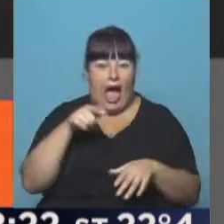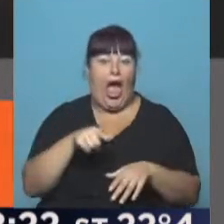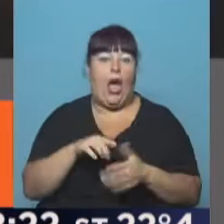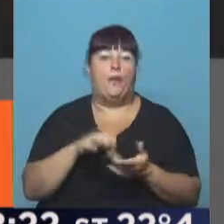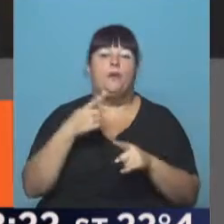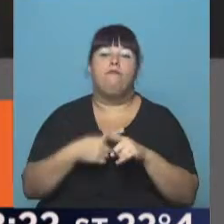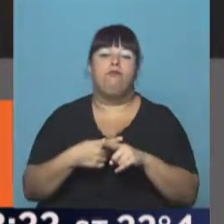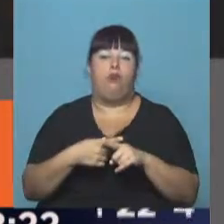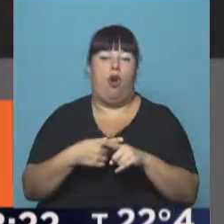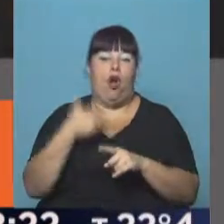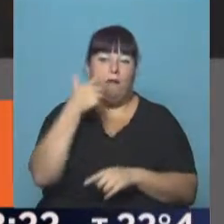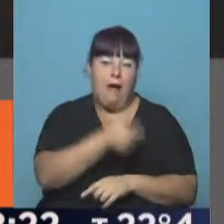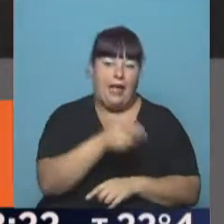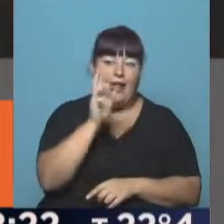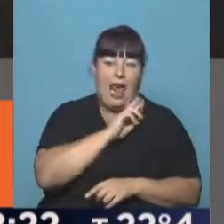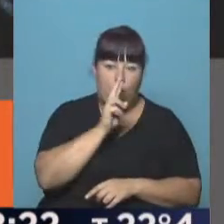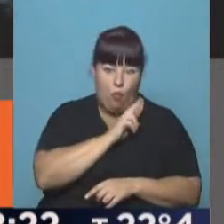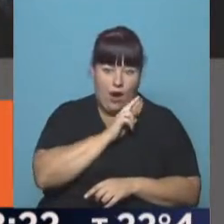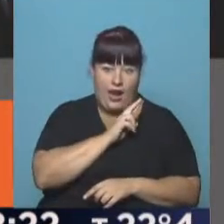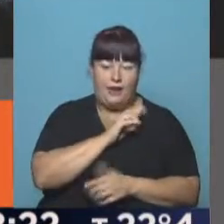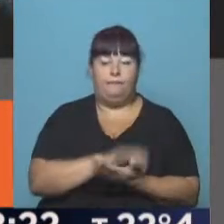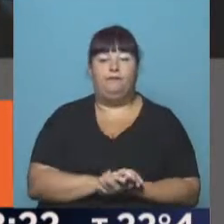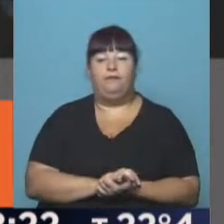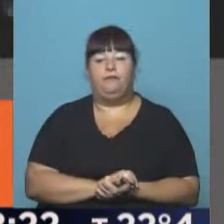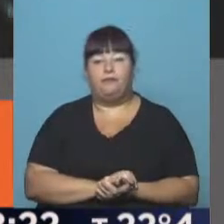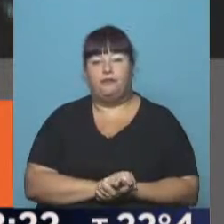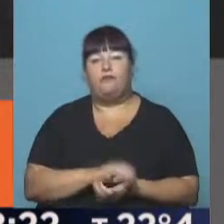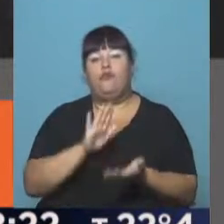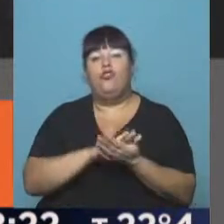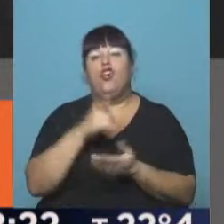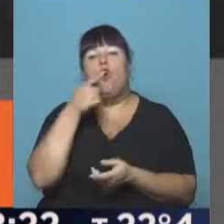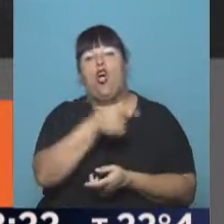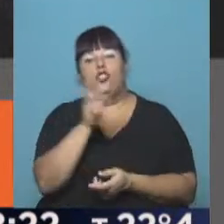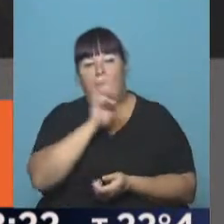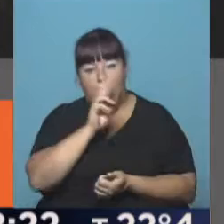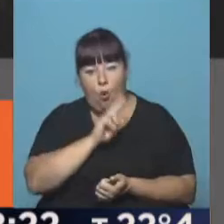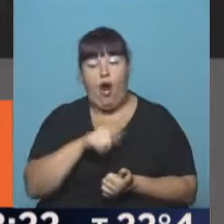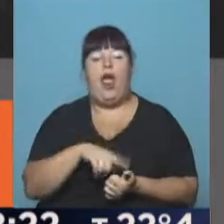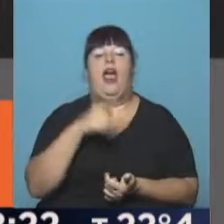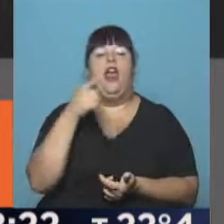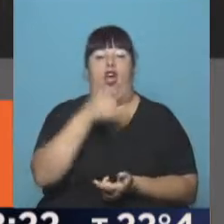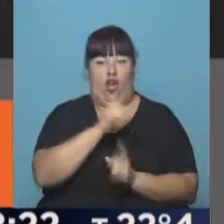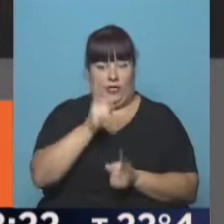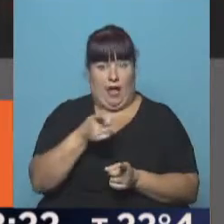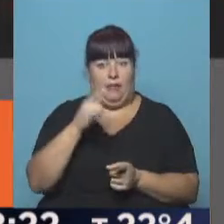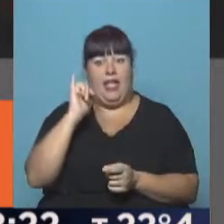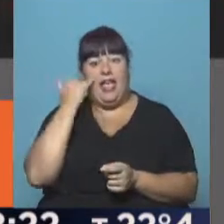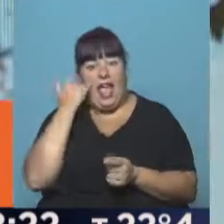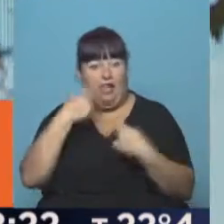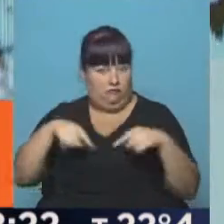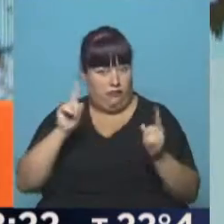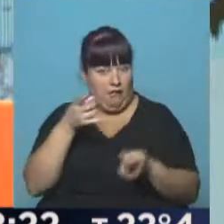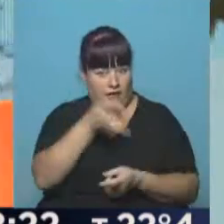¿no?, por el homicidio en orden a condición de género, condición inclusive de orientación sexual,